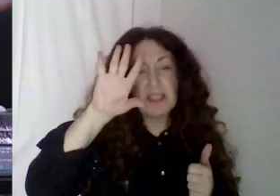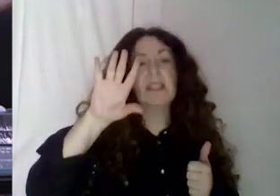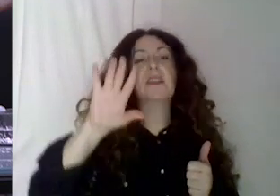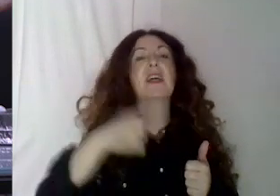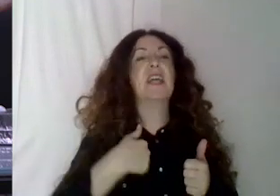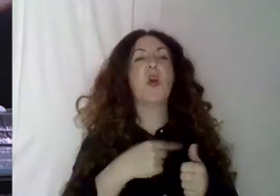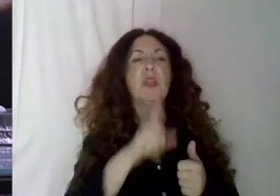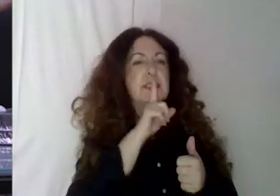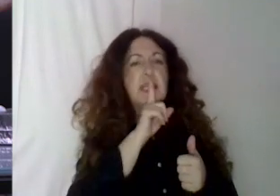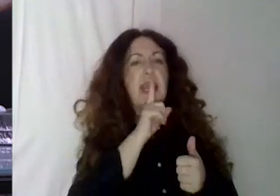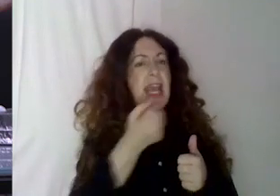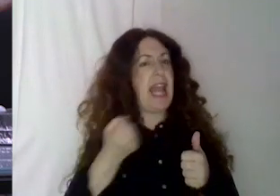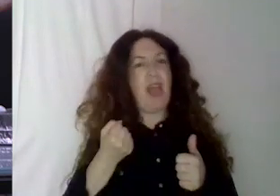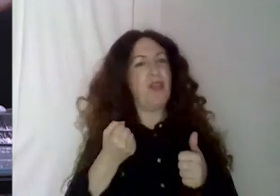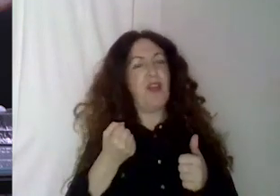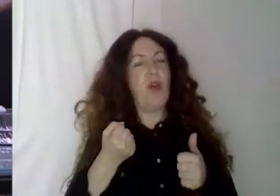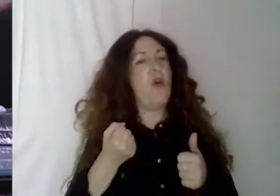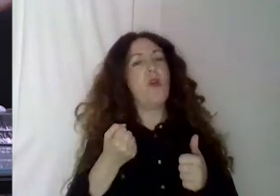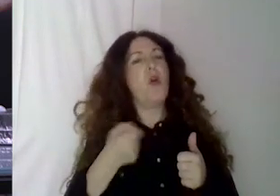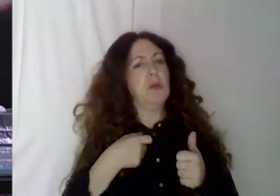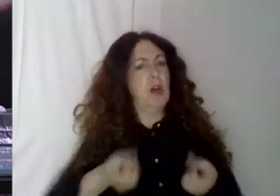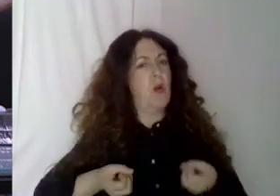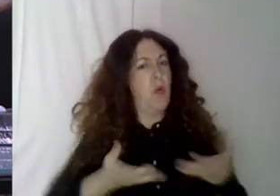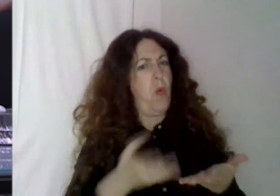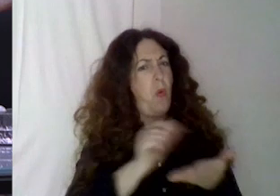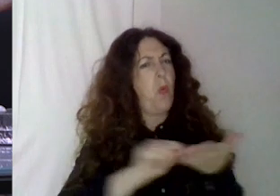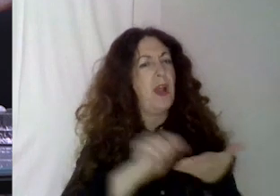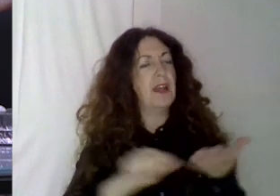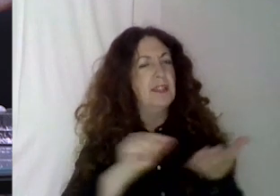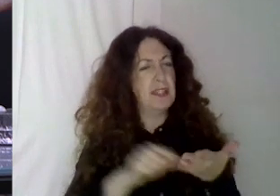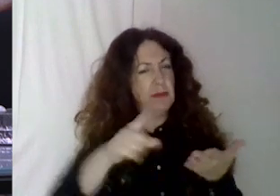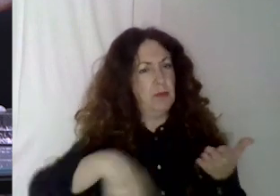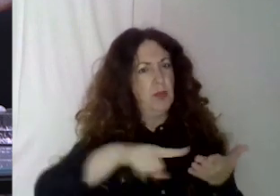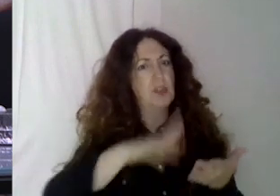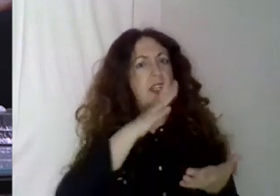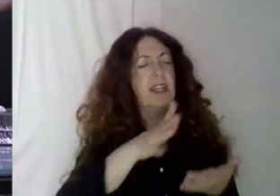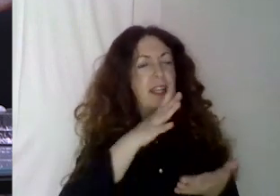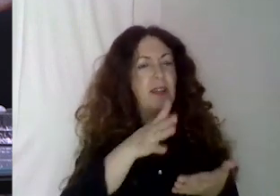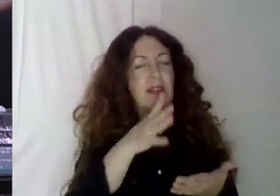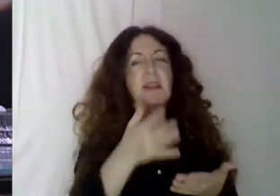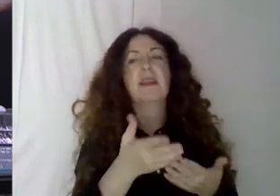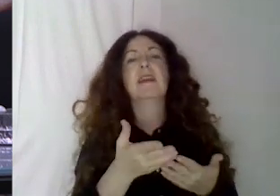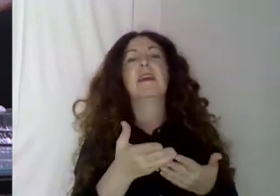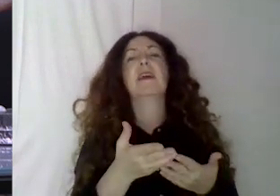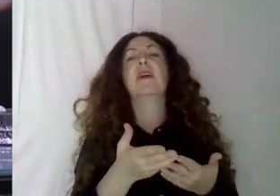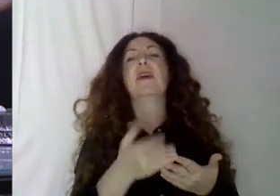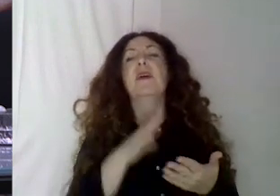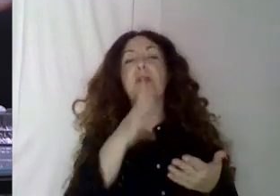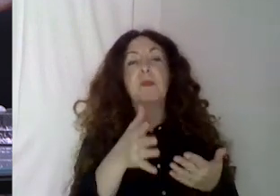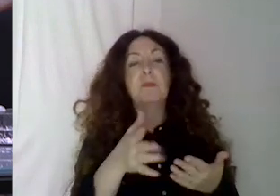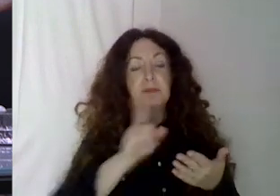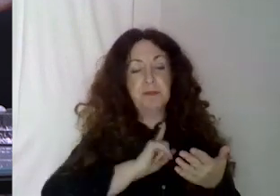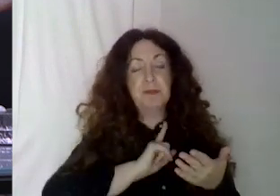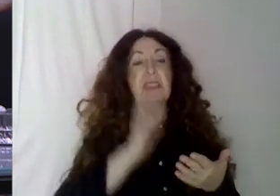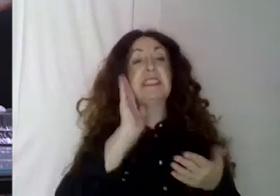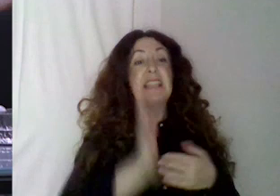desde luego, esos años del 15 al 16, o del 16 al 17, mejor dicho, fueron seguramente años de extrema